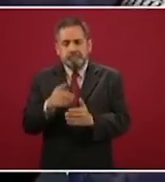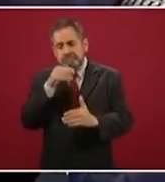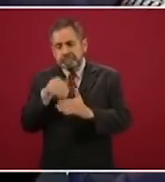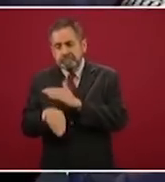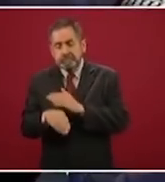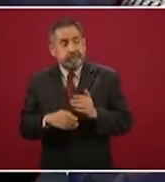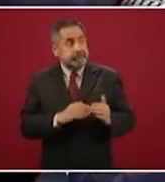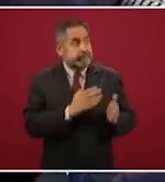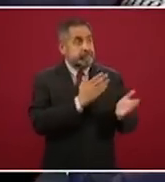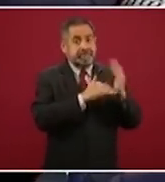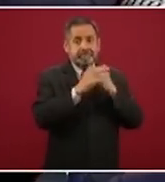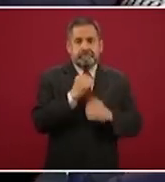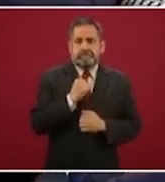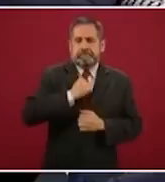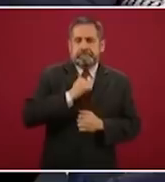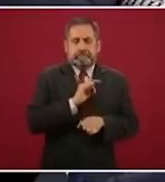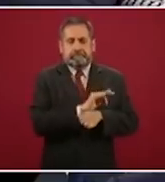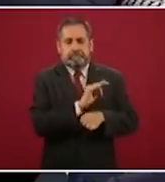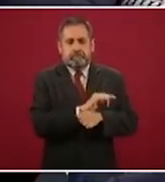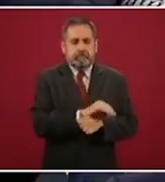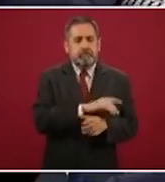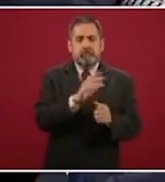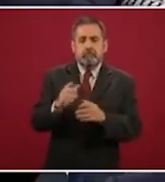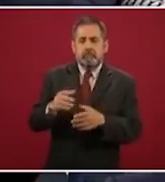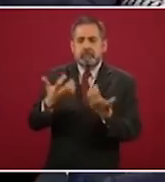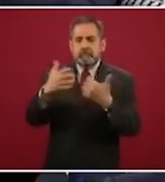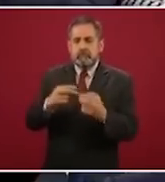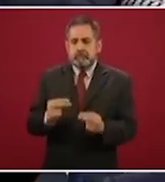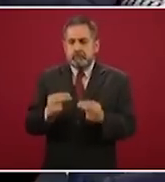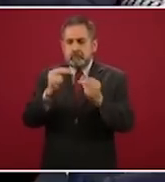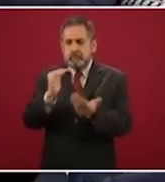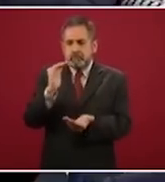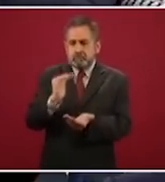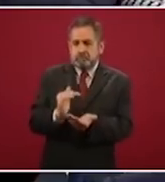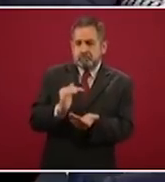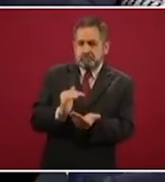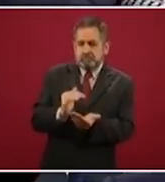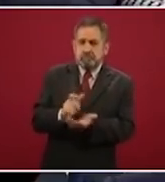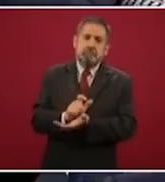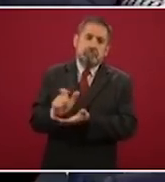impuestos. La otra empresa del mismo ramo,